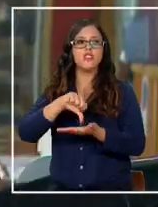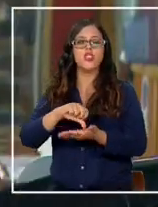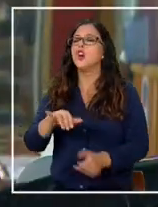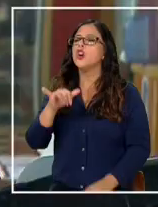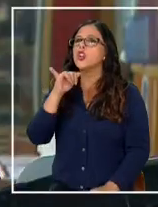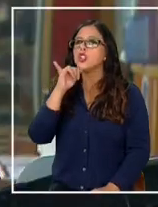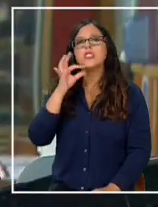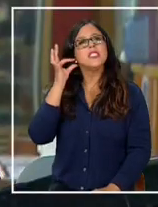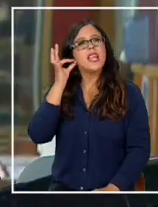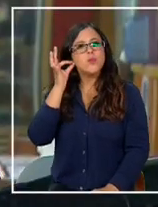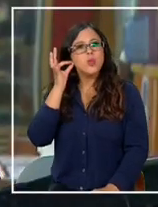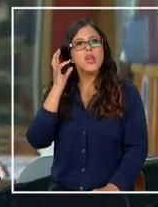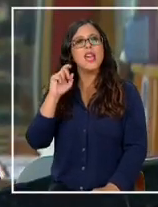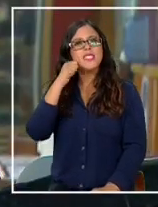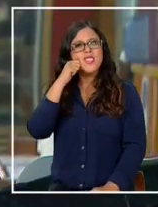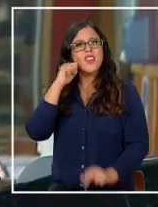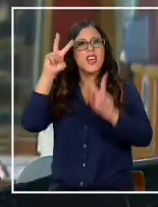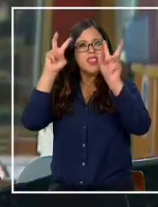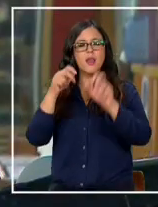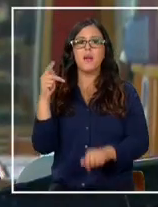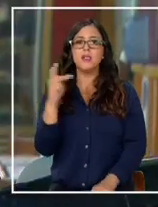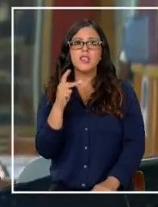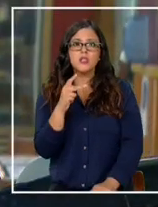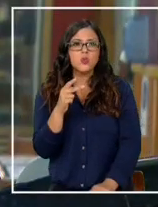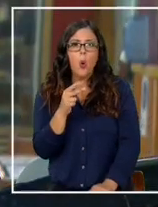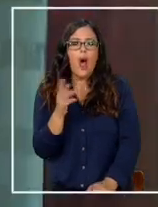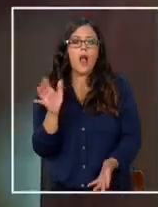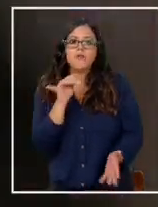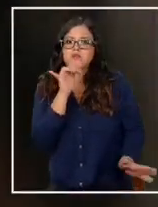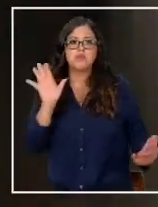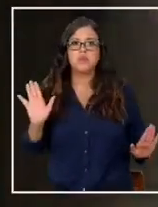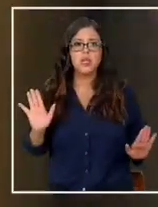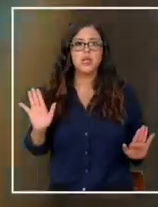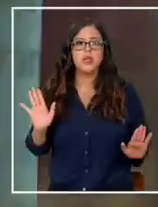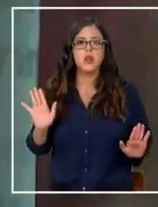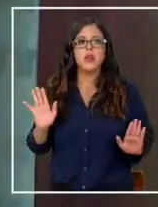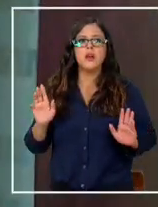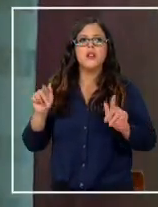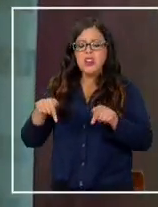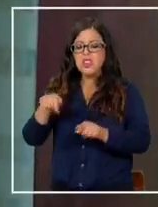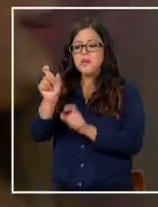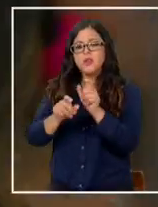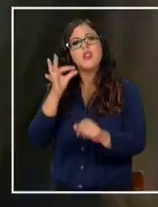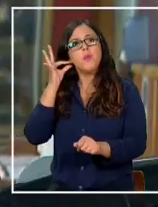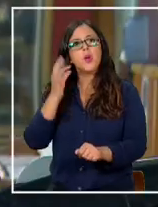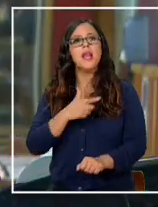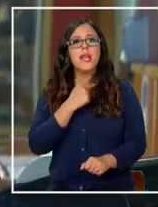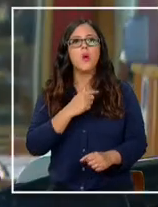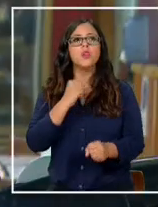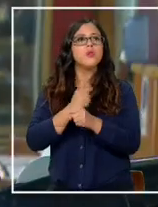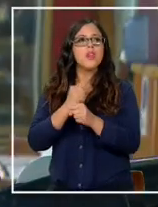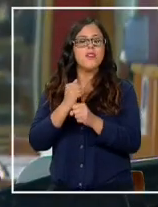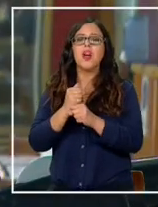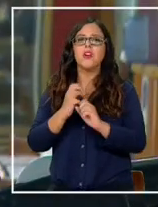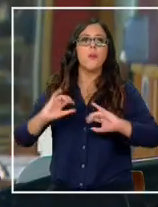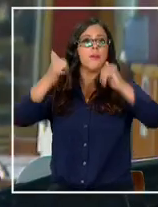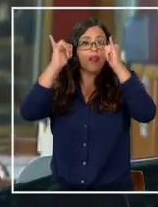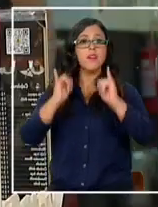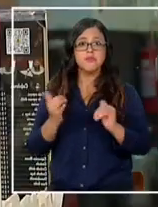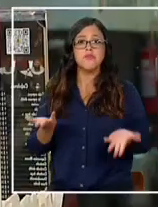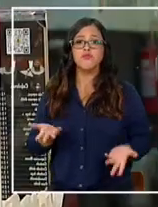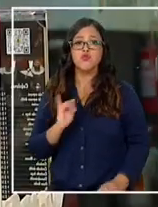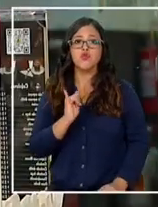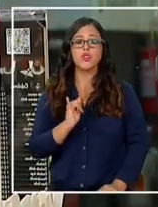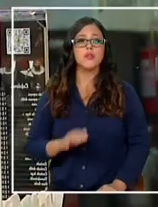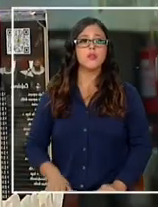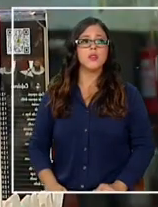si la mujer es un objeto o no, yo creo que cada uno está aquí porque le gusta el trabajo. Como dije, es un trabajo entretenido, se pasa bien.